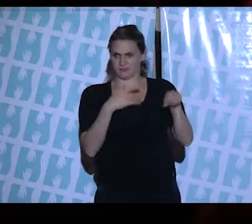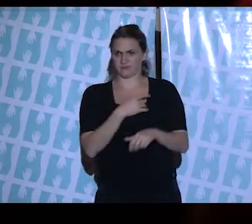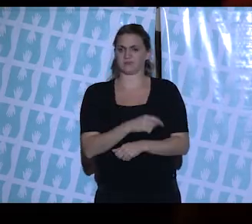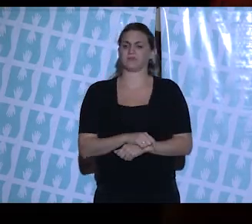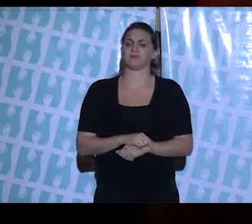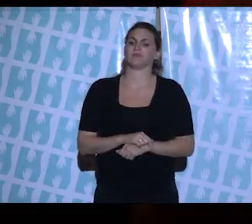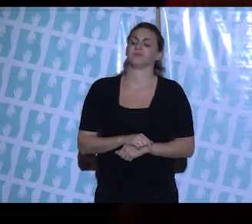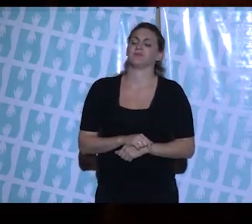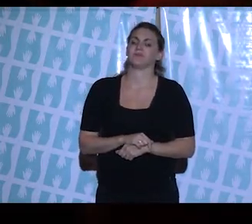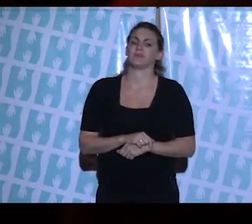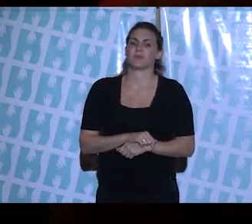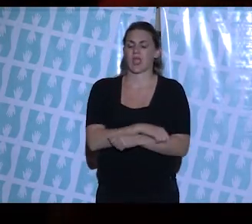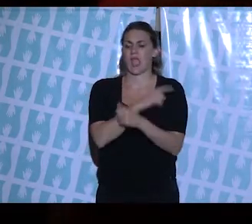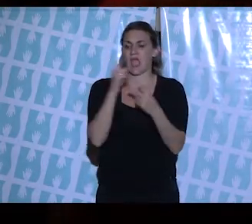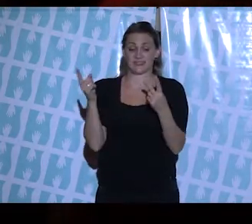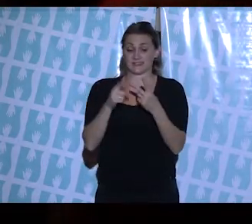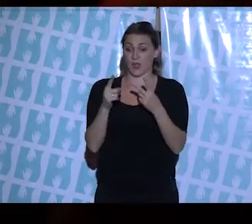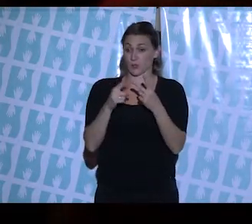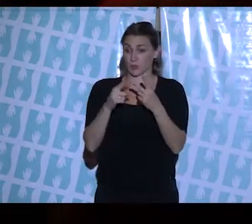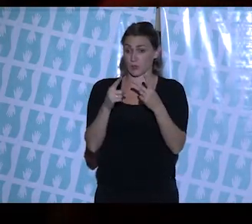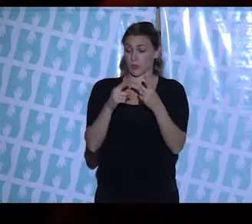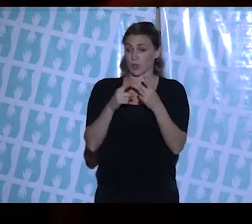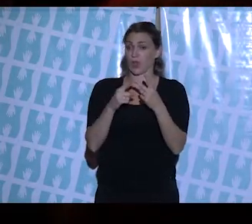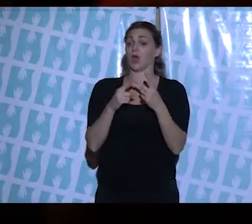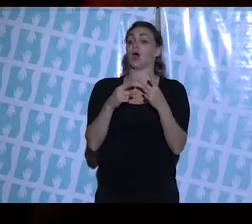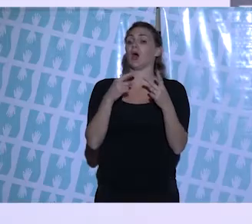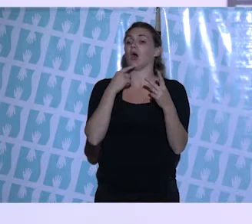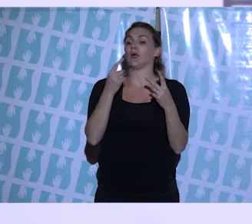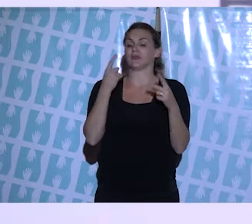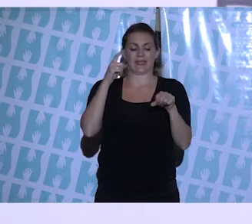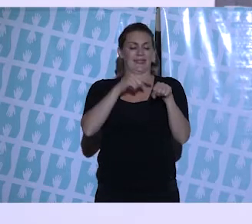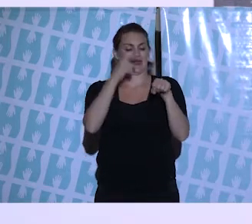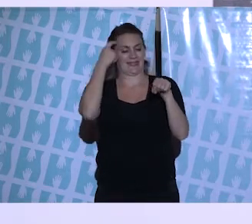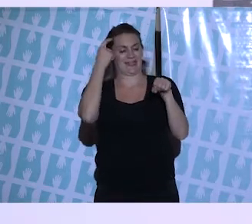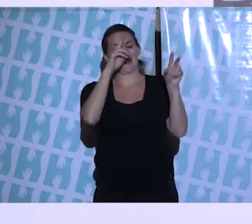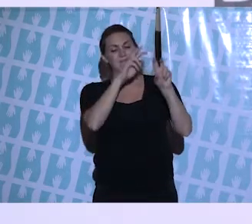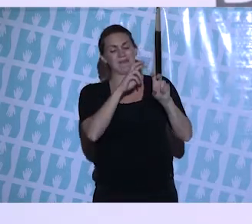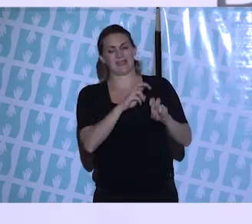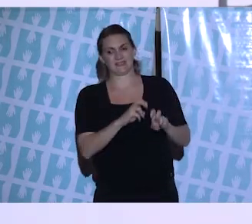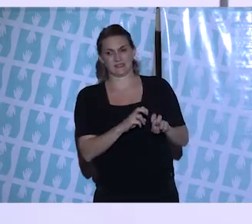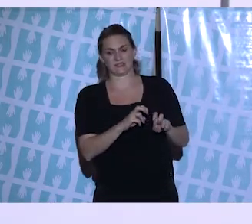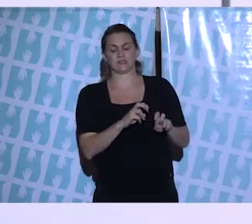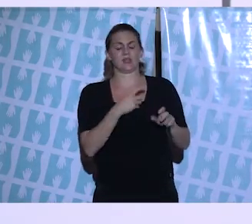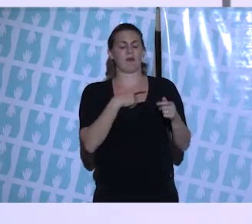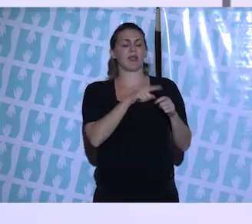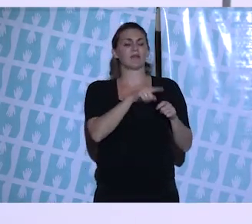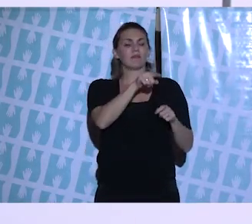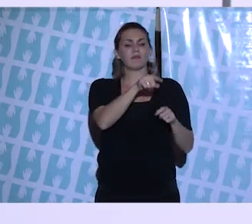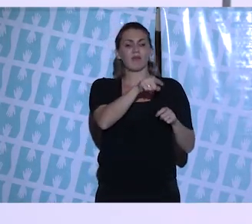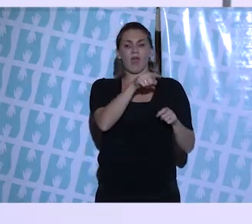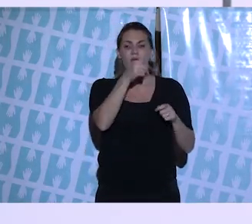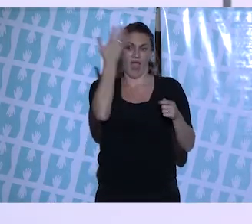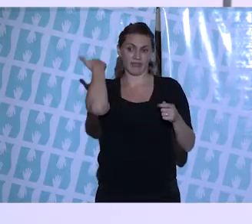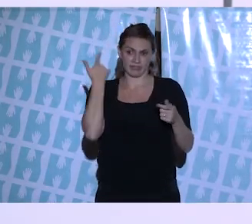segundo elemento es la negatividad del examen neurológico fuera de los signos parkinsonianos, y